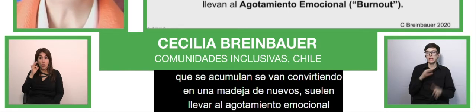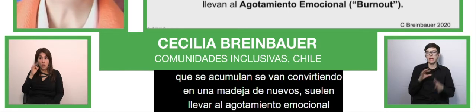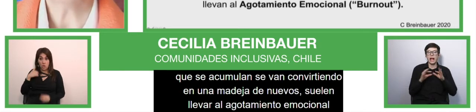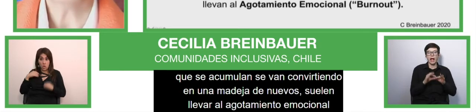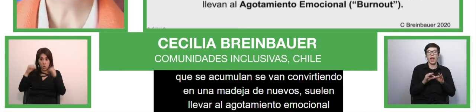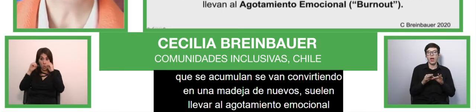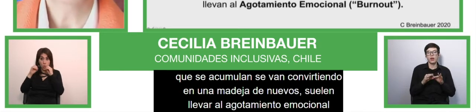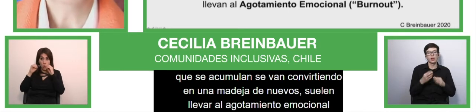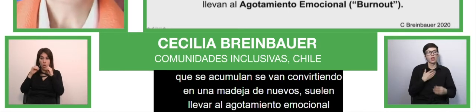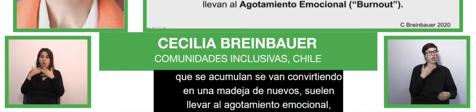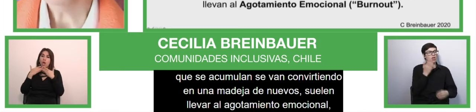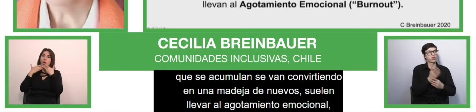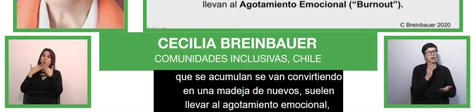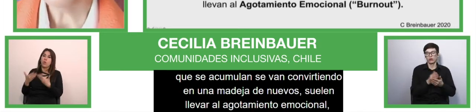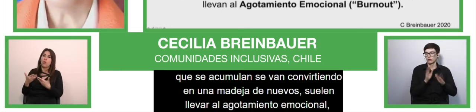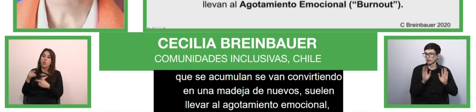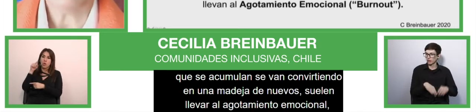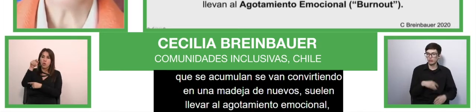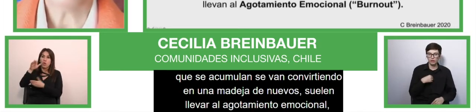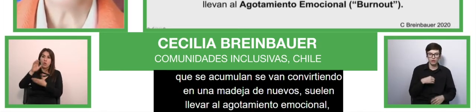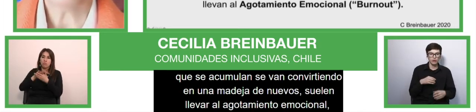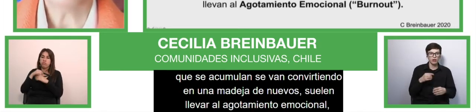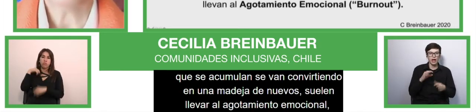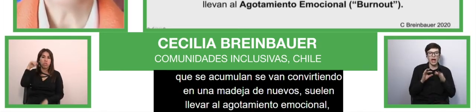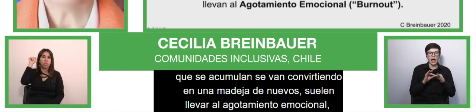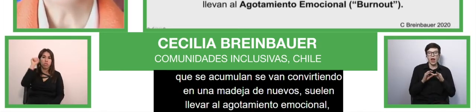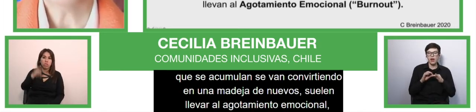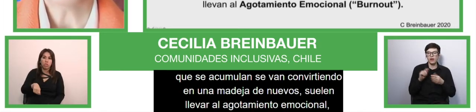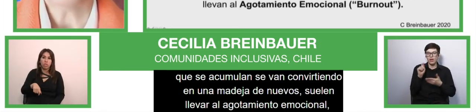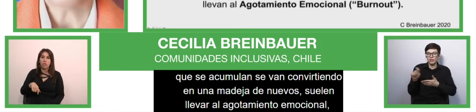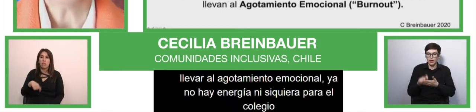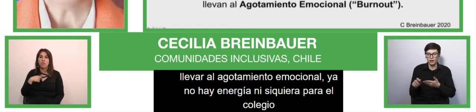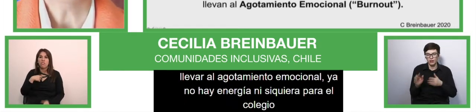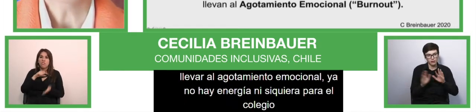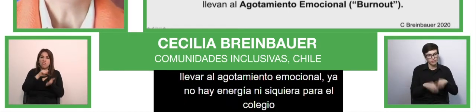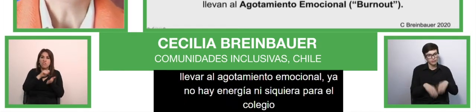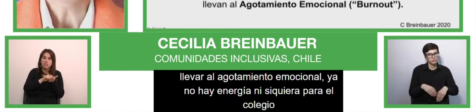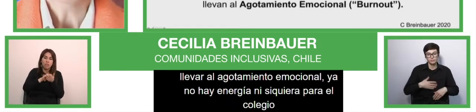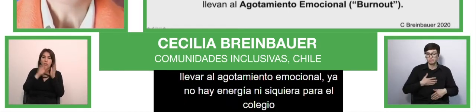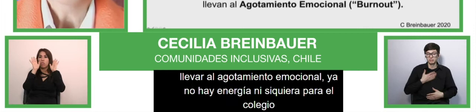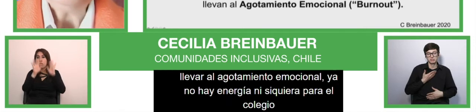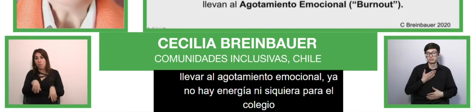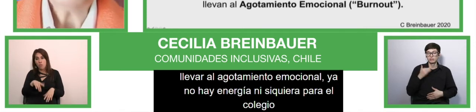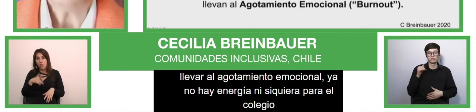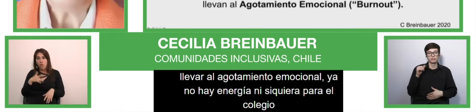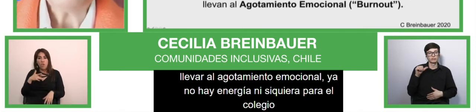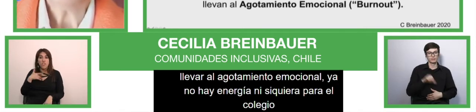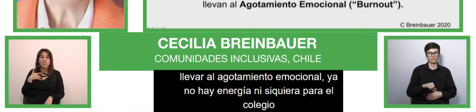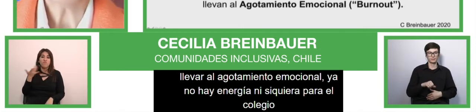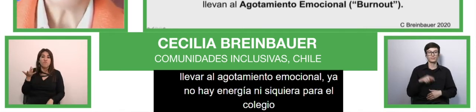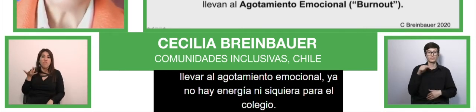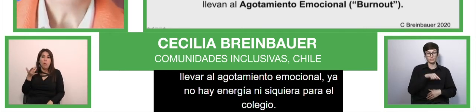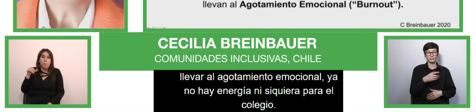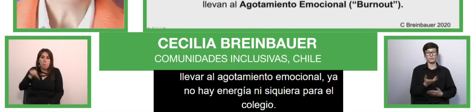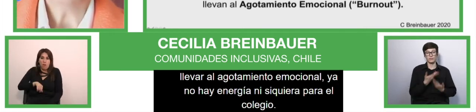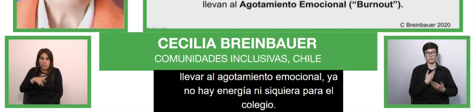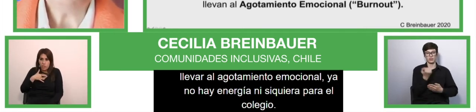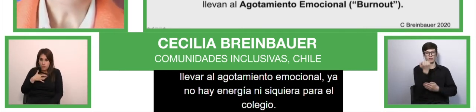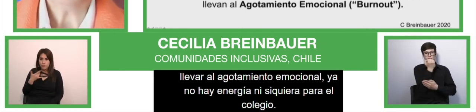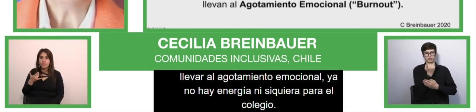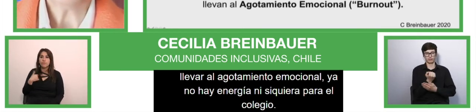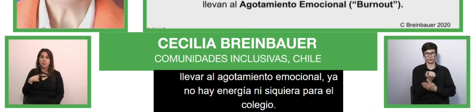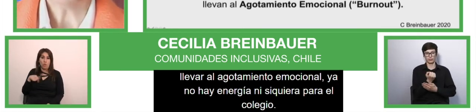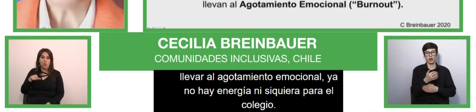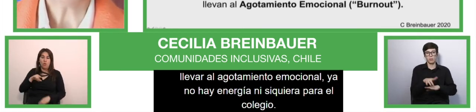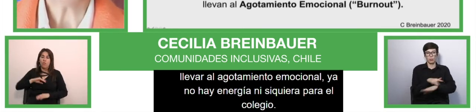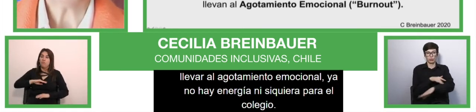siquiera para ir al colegio - energía para hacer las tareas que llegan en la casa este vota miento emocional nos